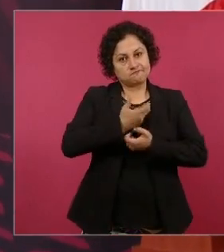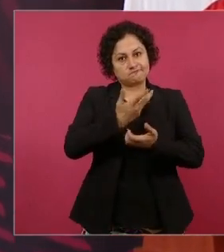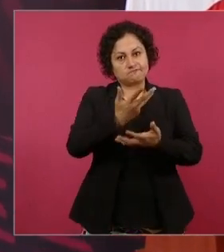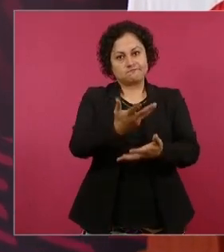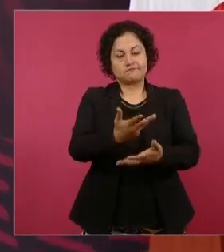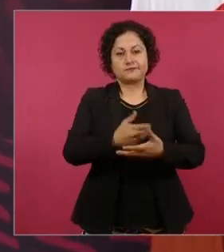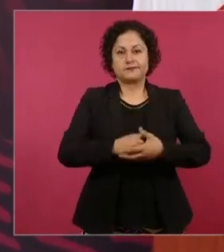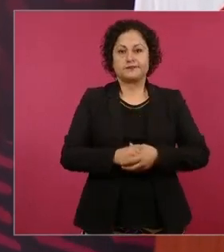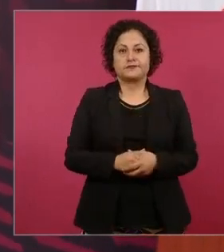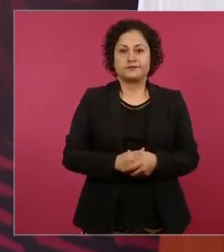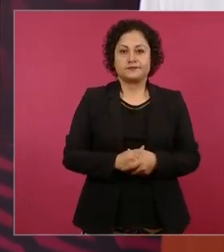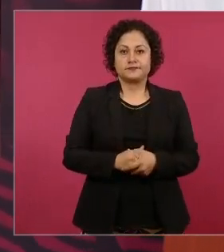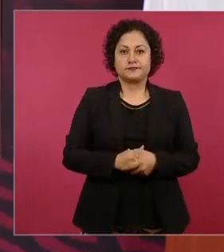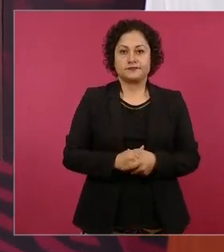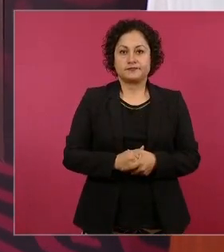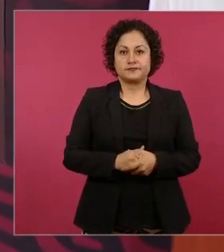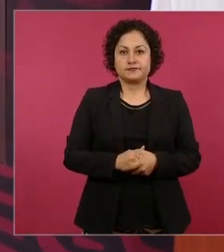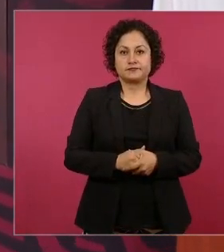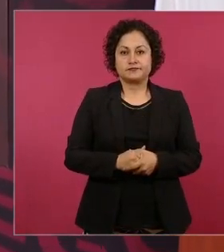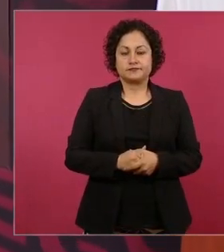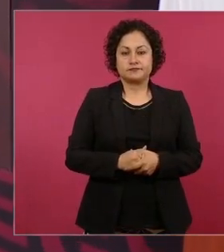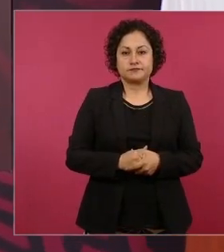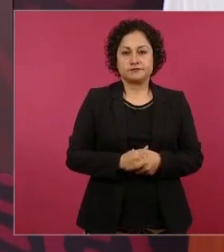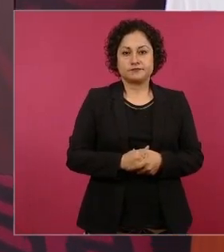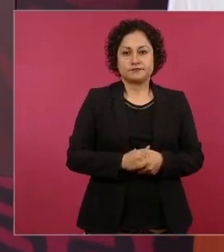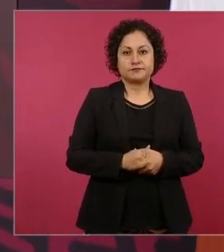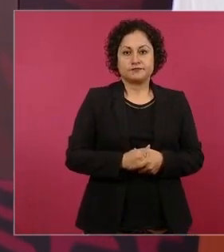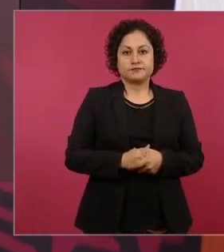mi más profundo